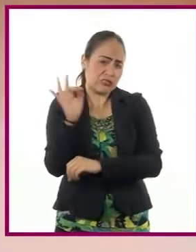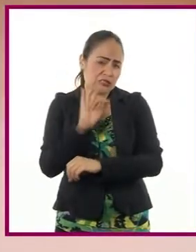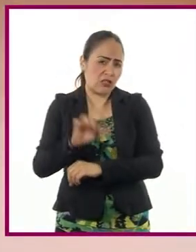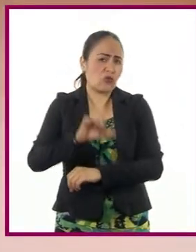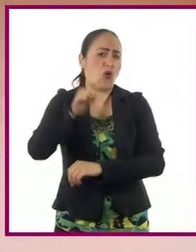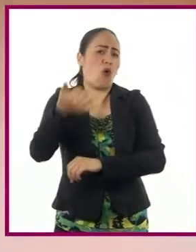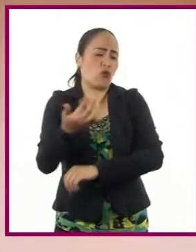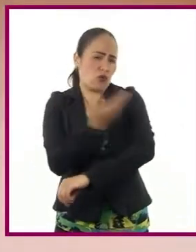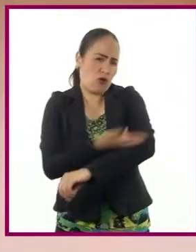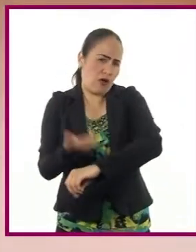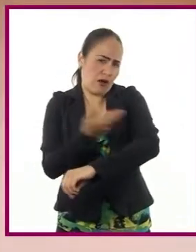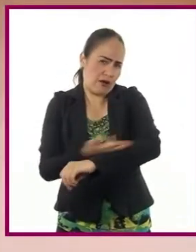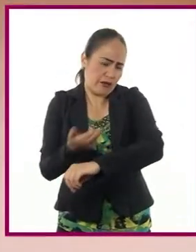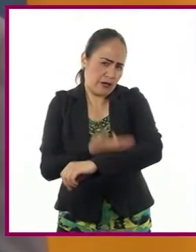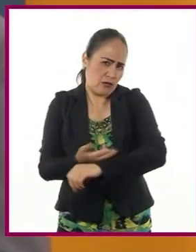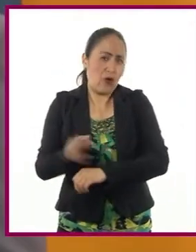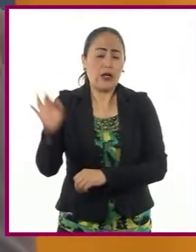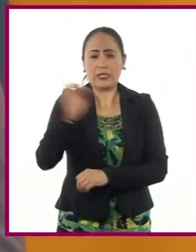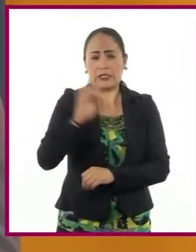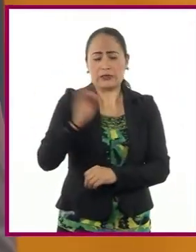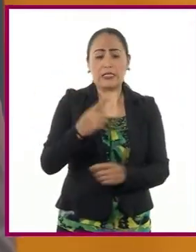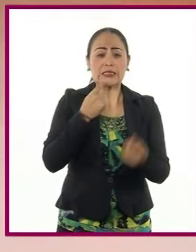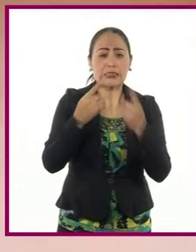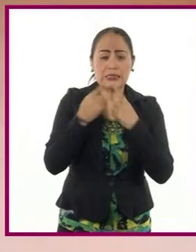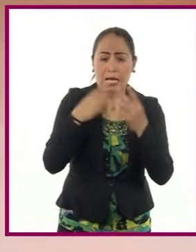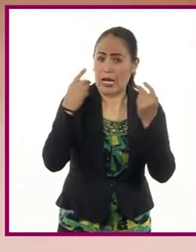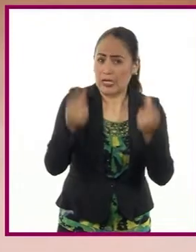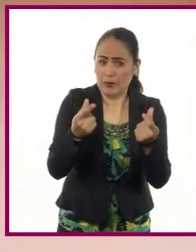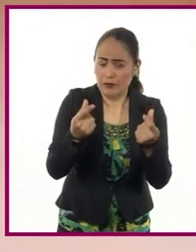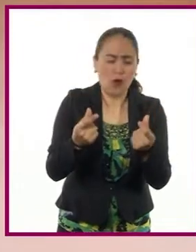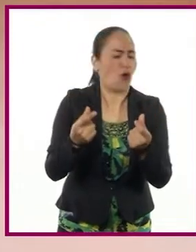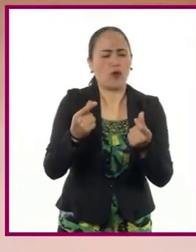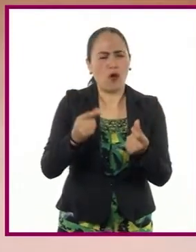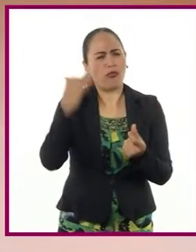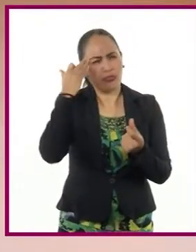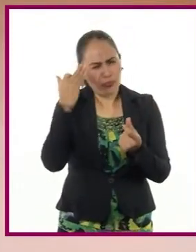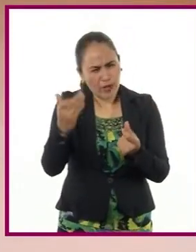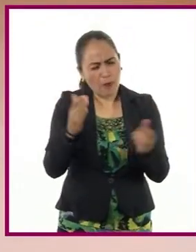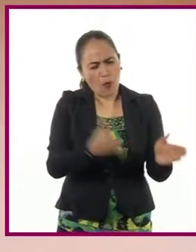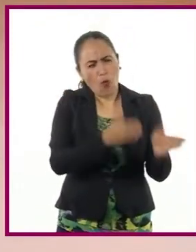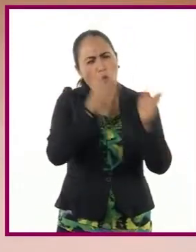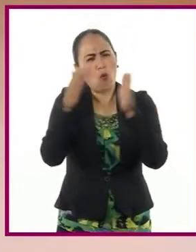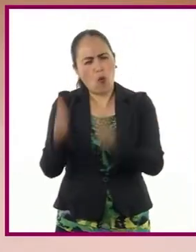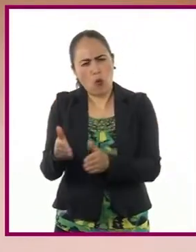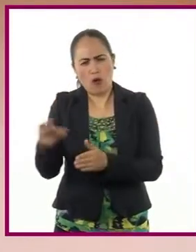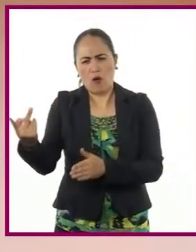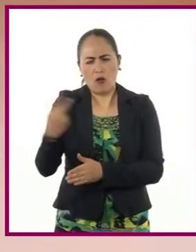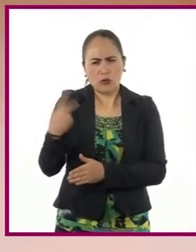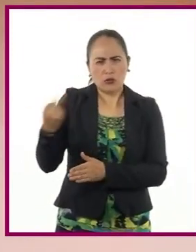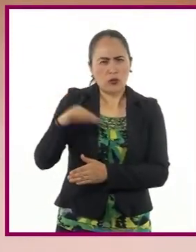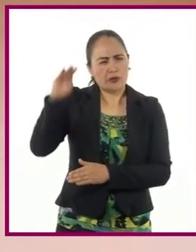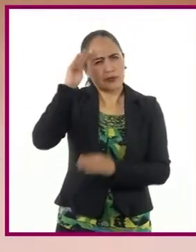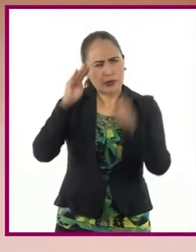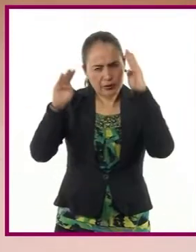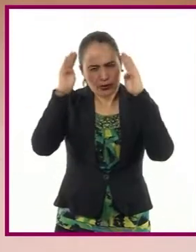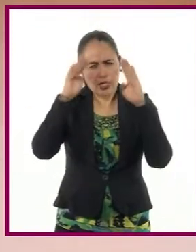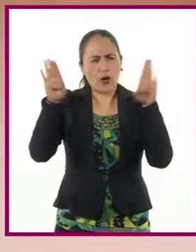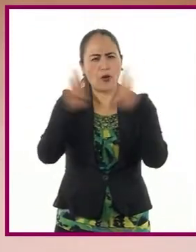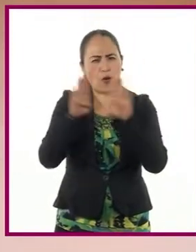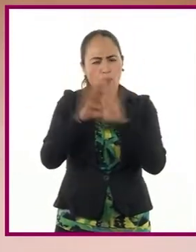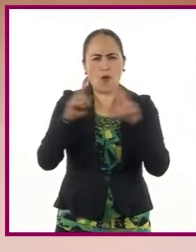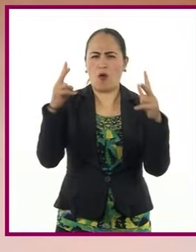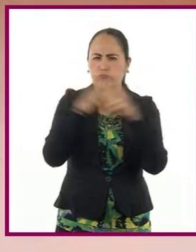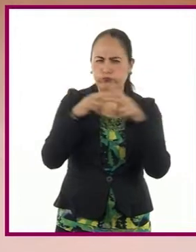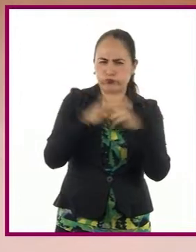conviene posponer la negociación para que ambas partes tengan tiempo de reflexionar y buscar nuevas formas de solucionar el conflicto